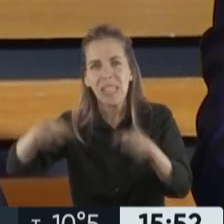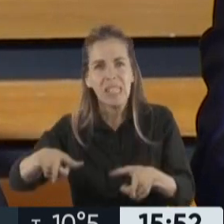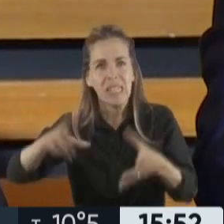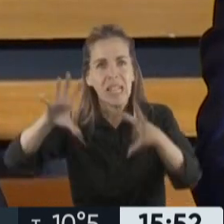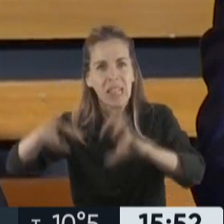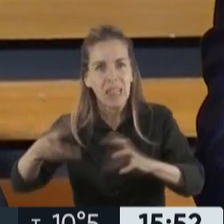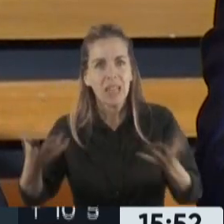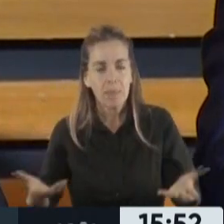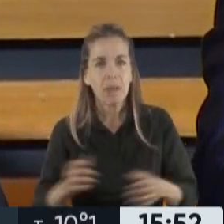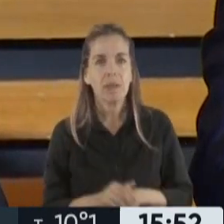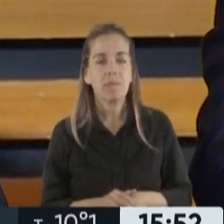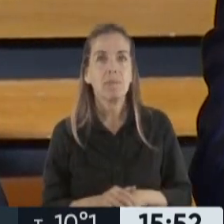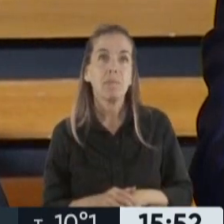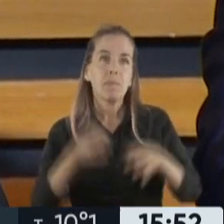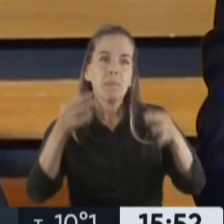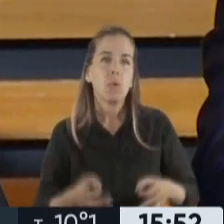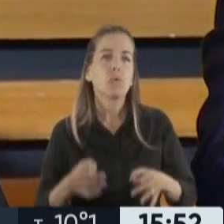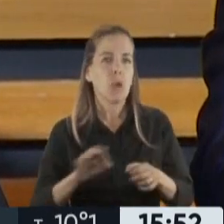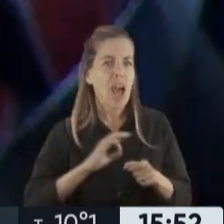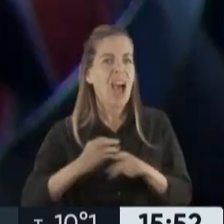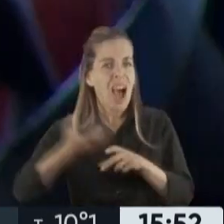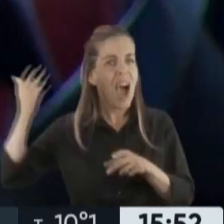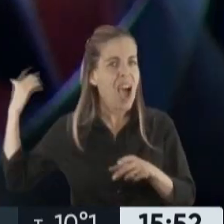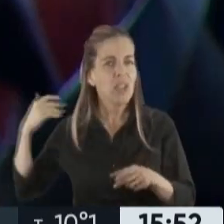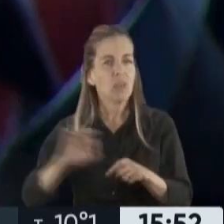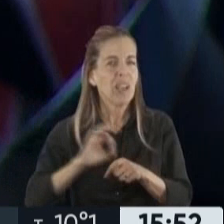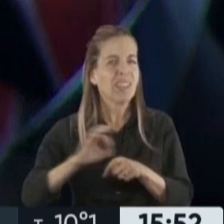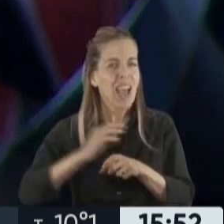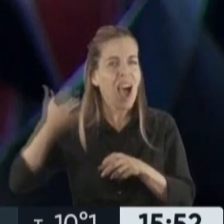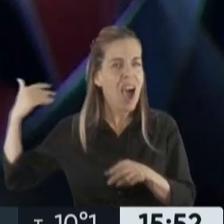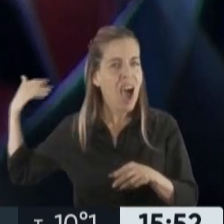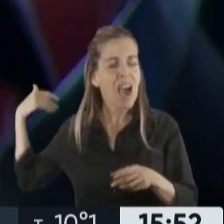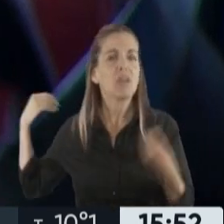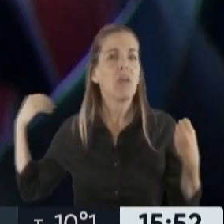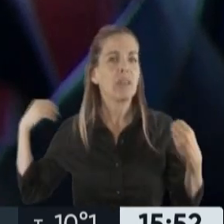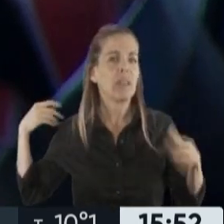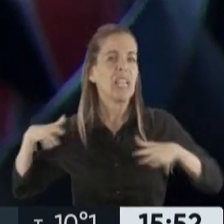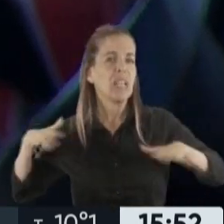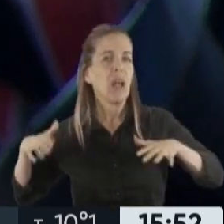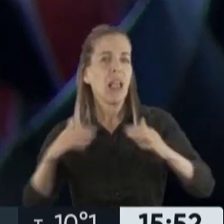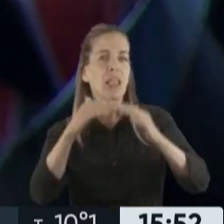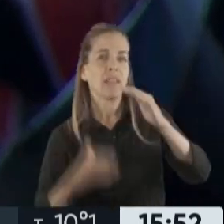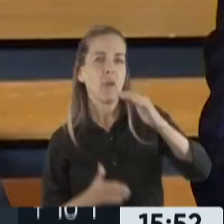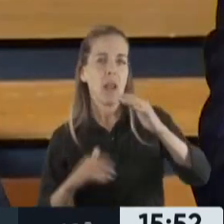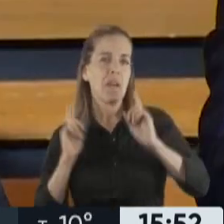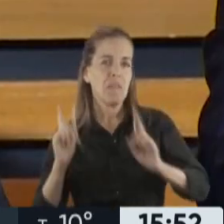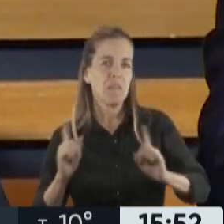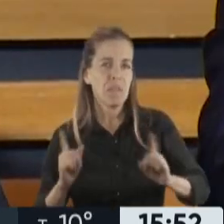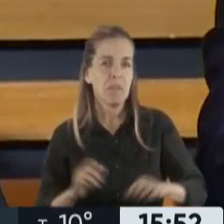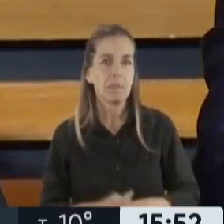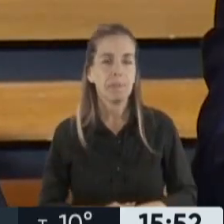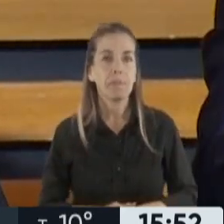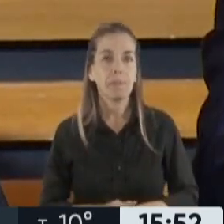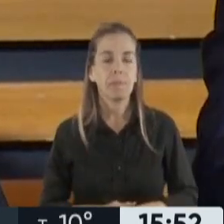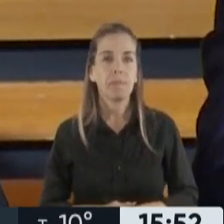Pero justo es decir que hace muchas décadas que la Argentina está promoviendo un sistema injusto y desigual. Y